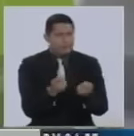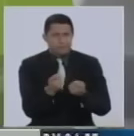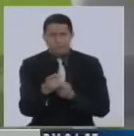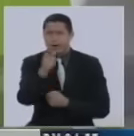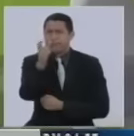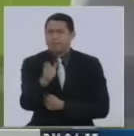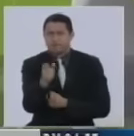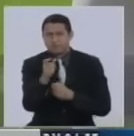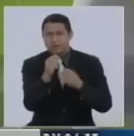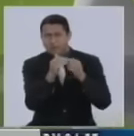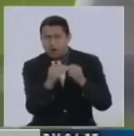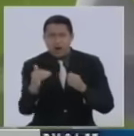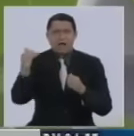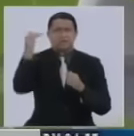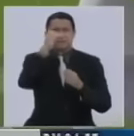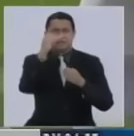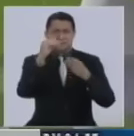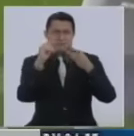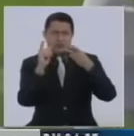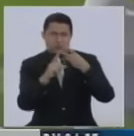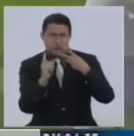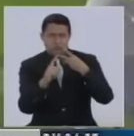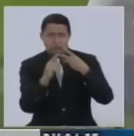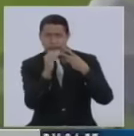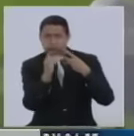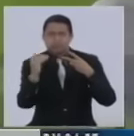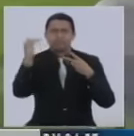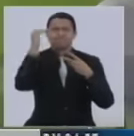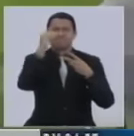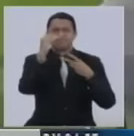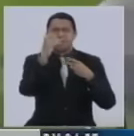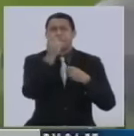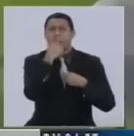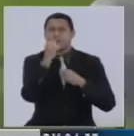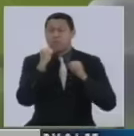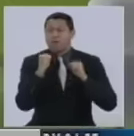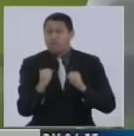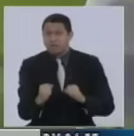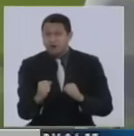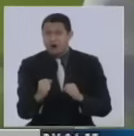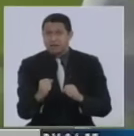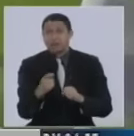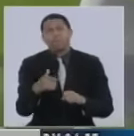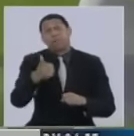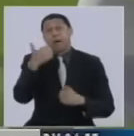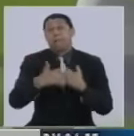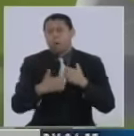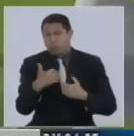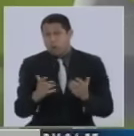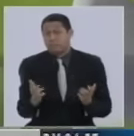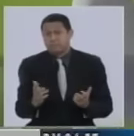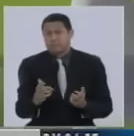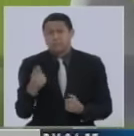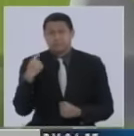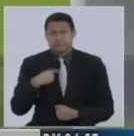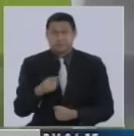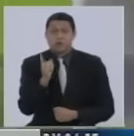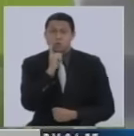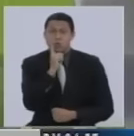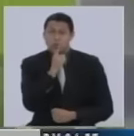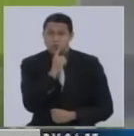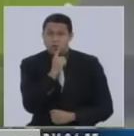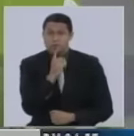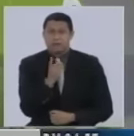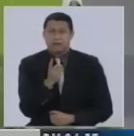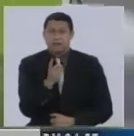paciente pasamos al siguiente escalón siguiente escalón son fármacos más potentes pero con más problemas entonces allí tenemos un fármaco